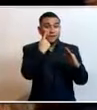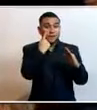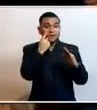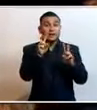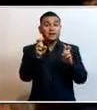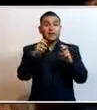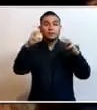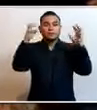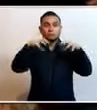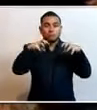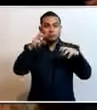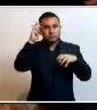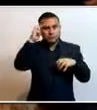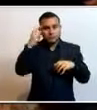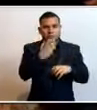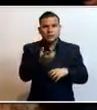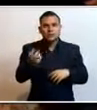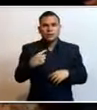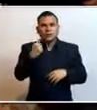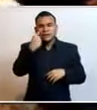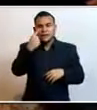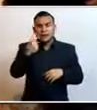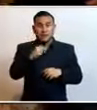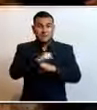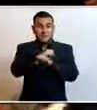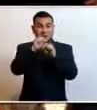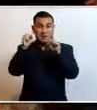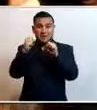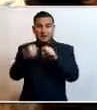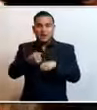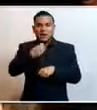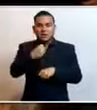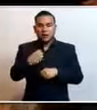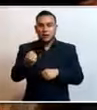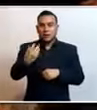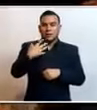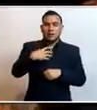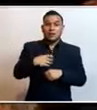Ahora nos desayunamos la noticia que es probable que nos golpee otra